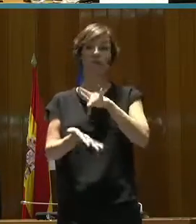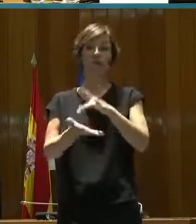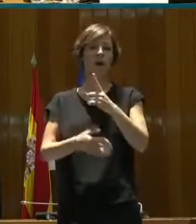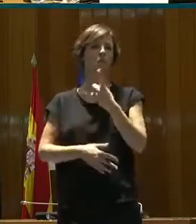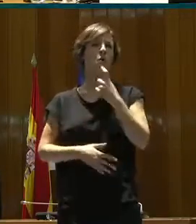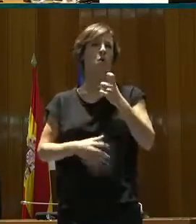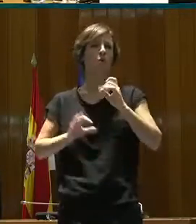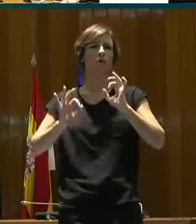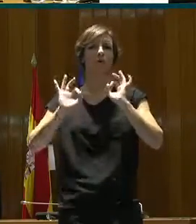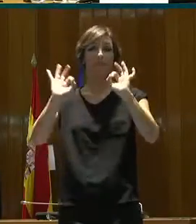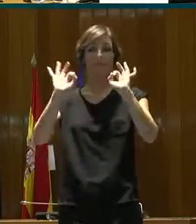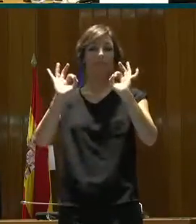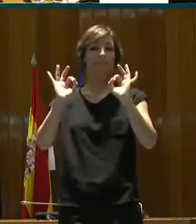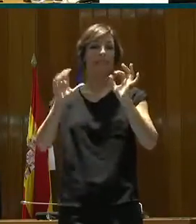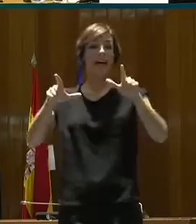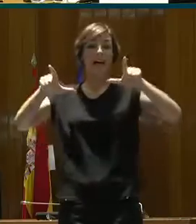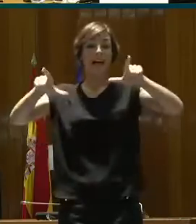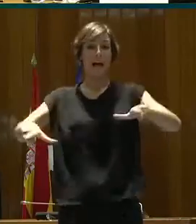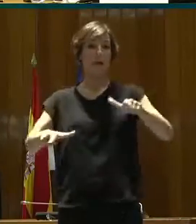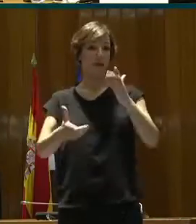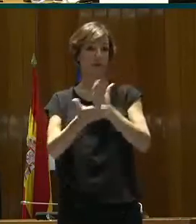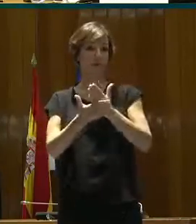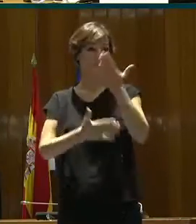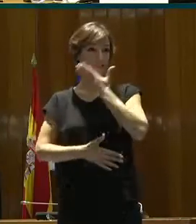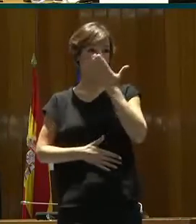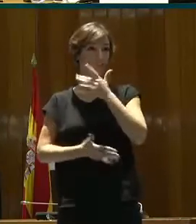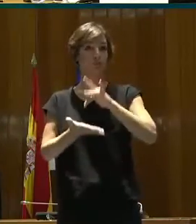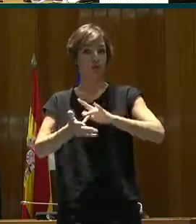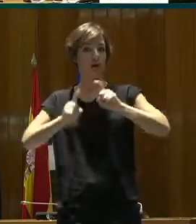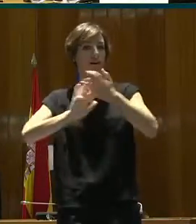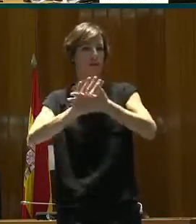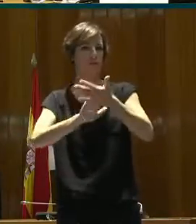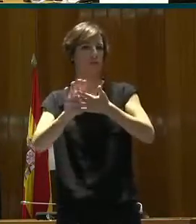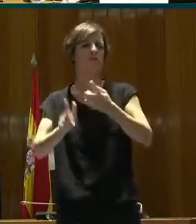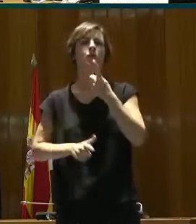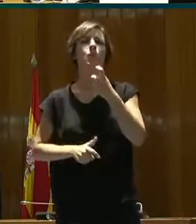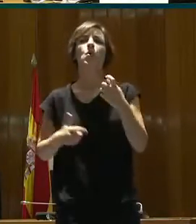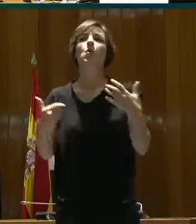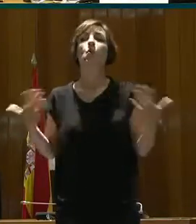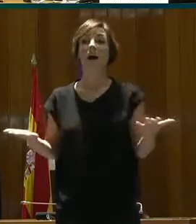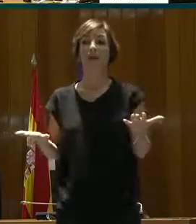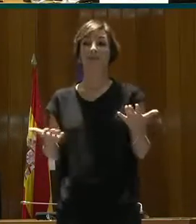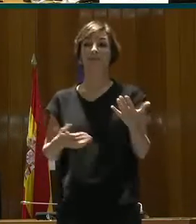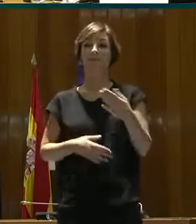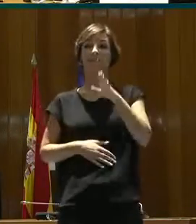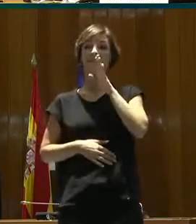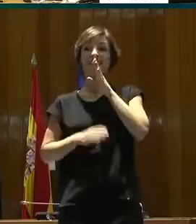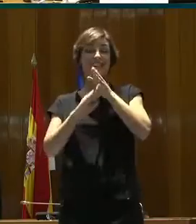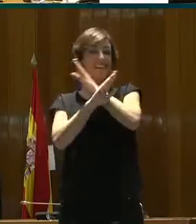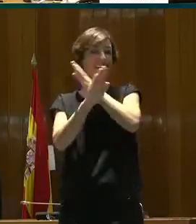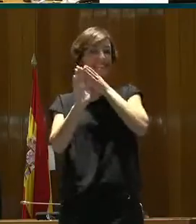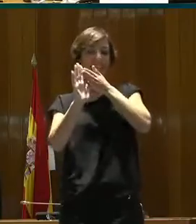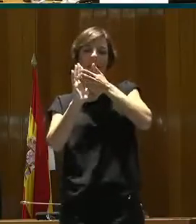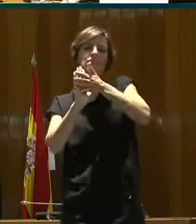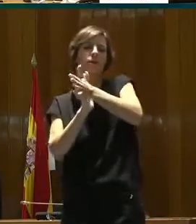muy concreta en el aula donde se imparte lengua de signos. Y es que la ausencia de esas descripciones gramaticales a las que me